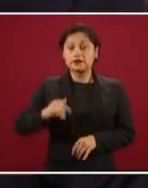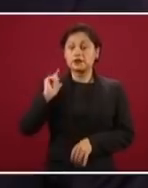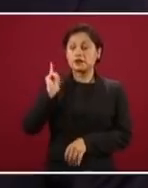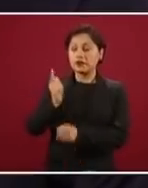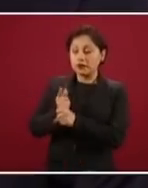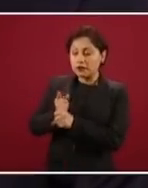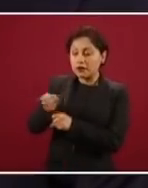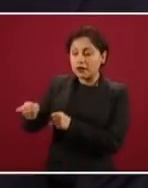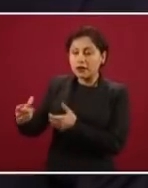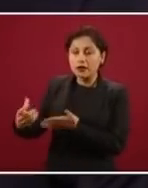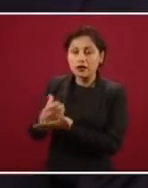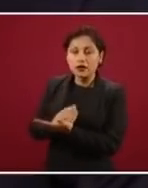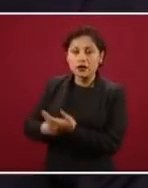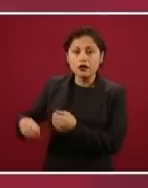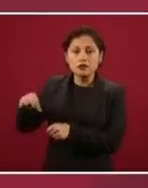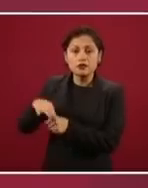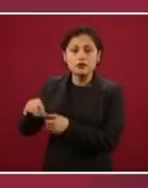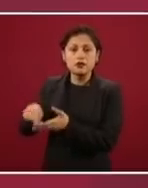la prensa